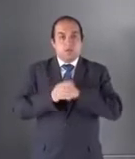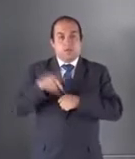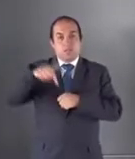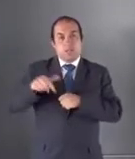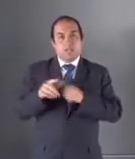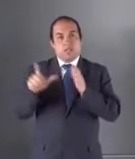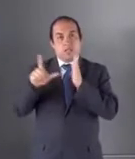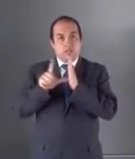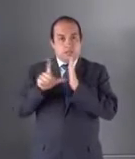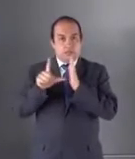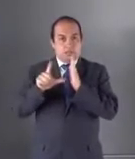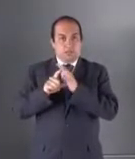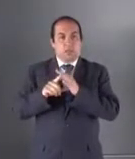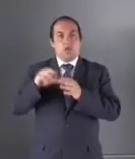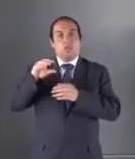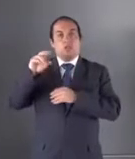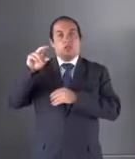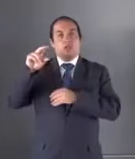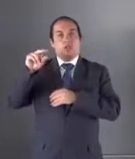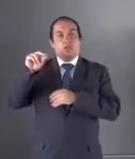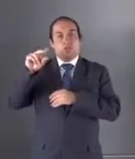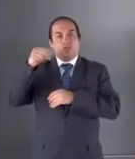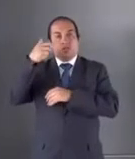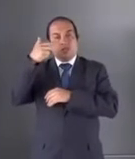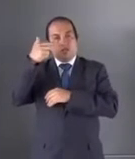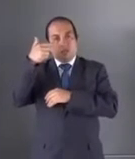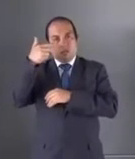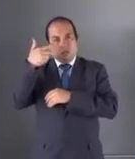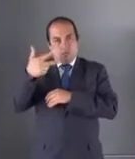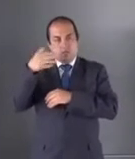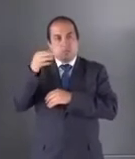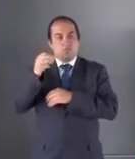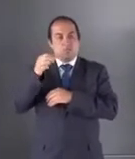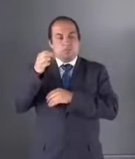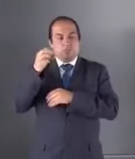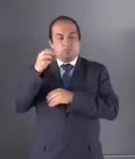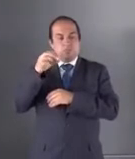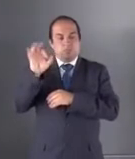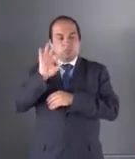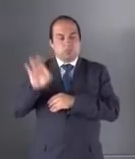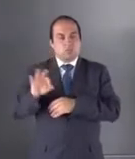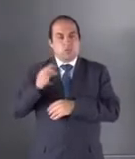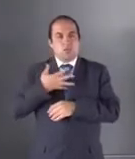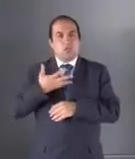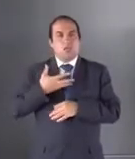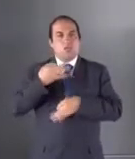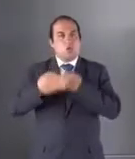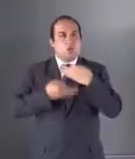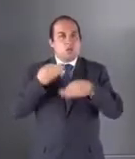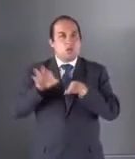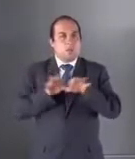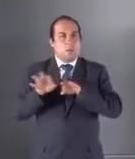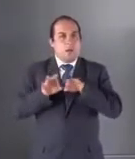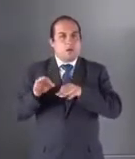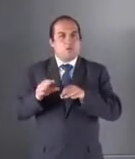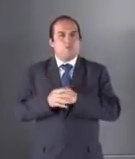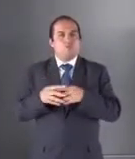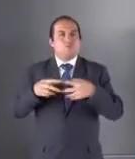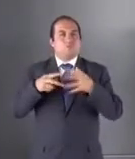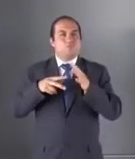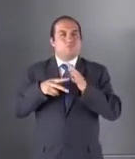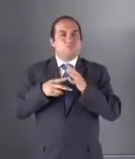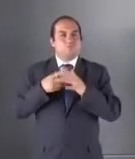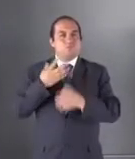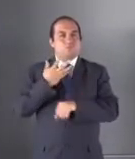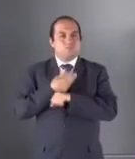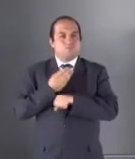83%. En cuanto a obra electromecánica, la fabricación está al 100%, ya todos los equipos están en